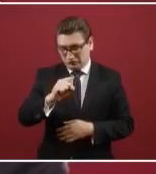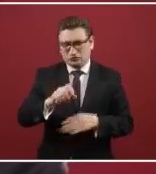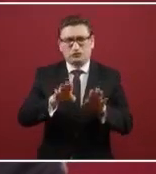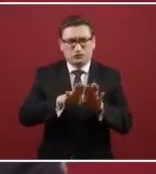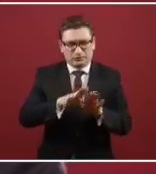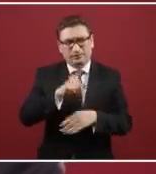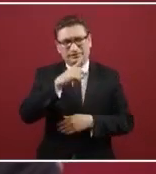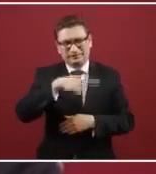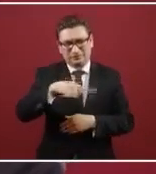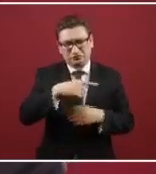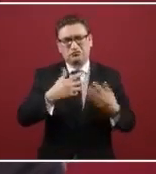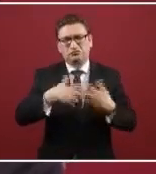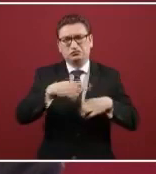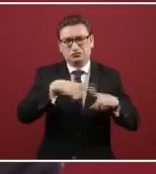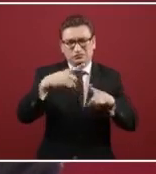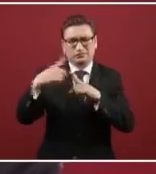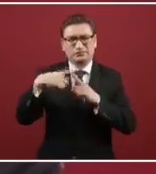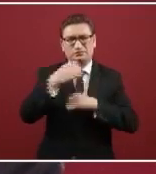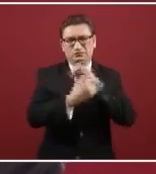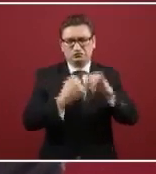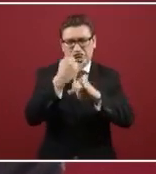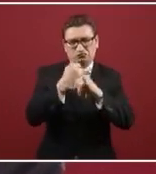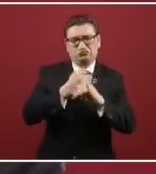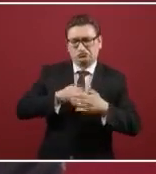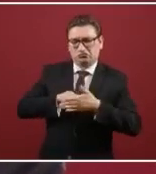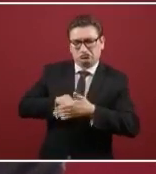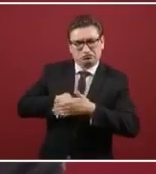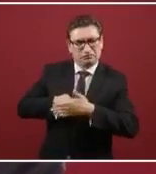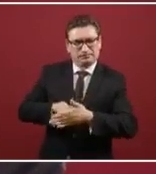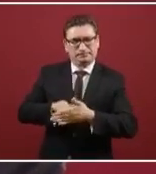impulsadas por organismos financieros internacionales,